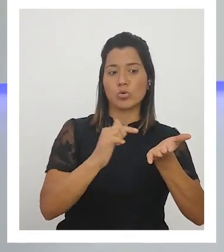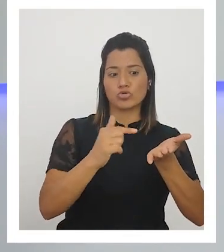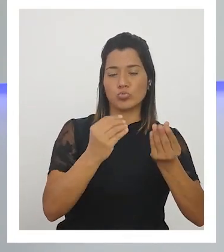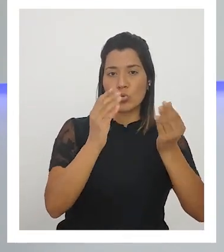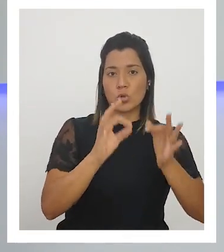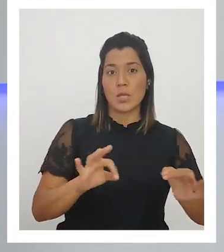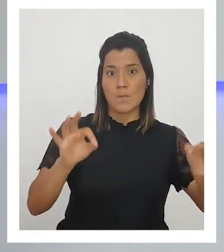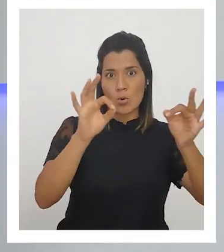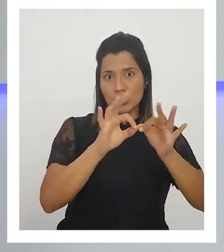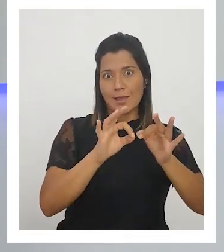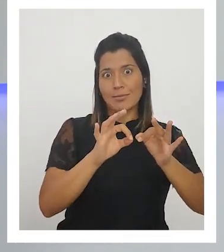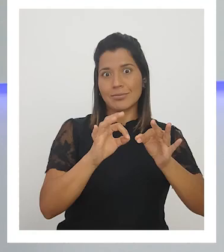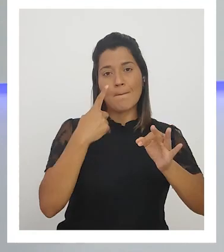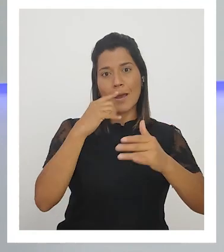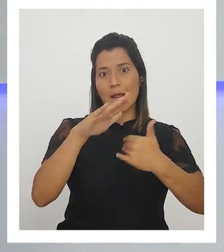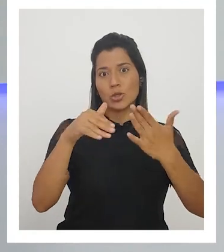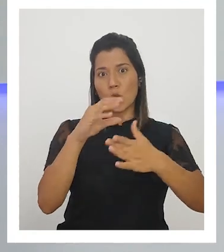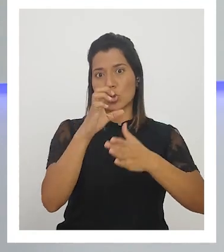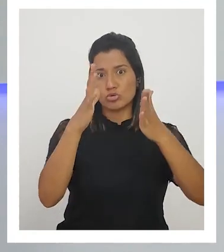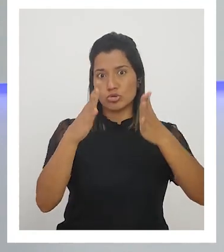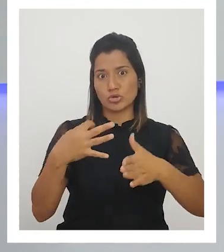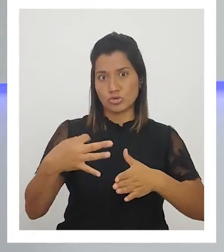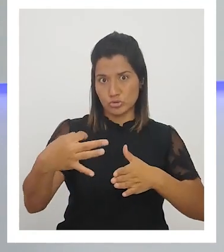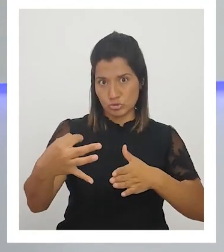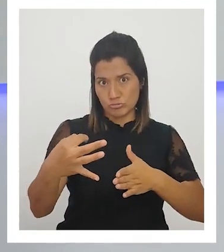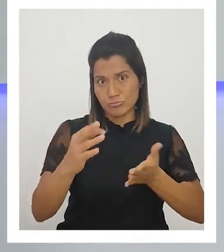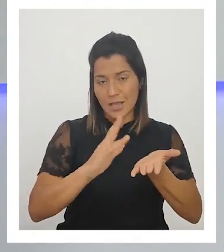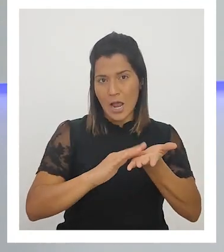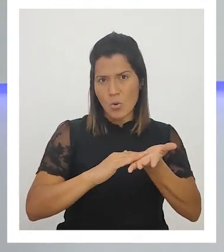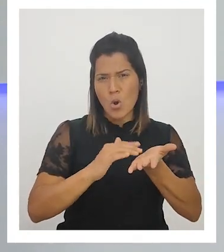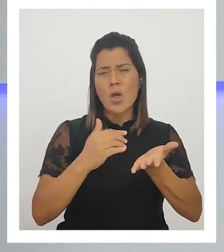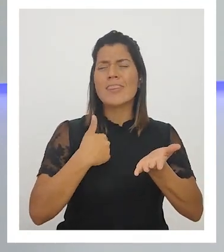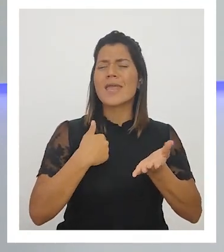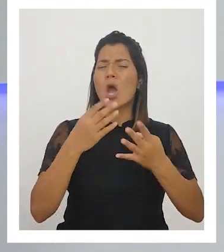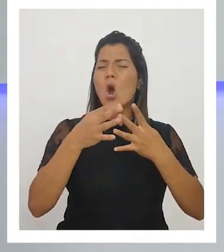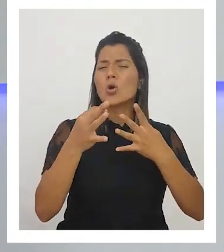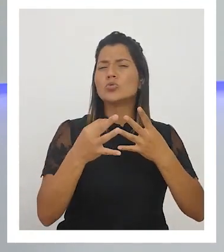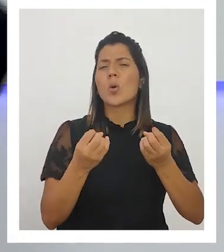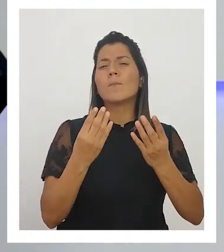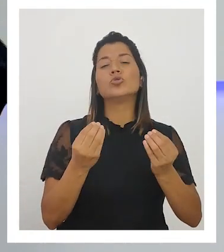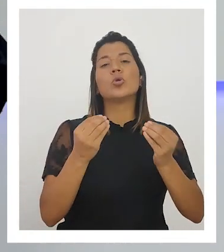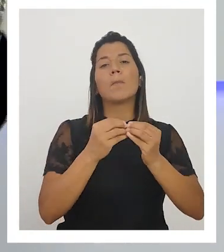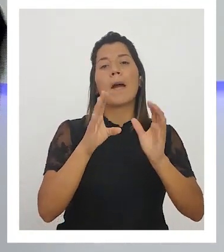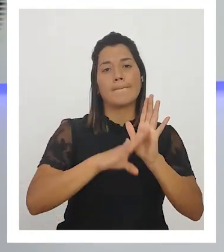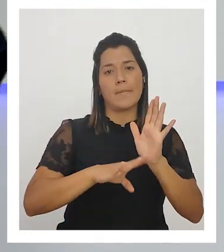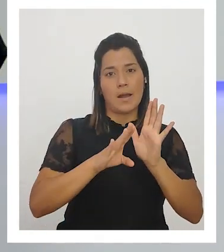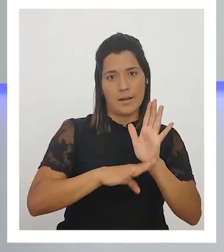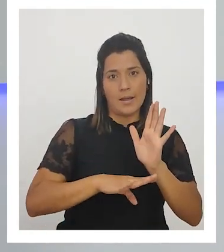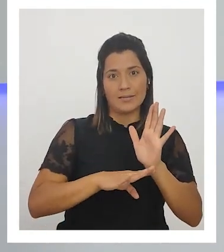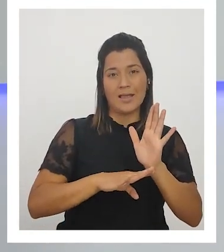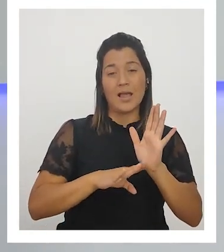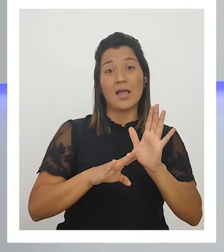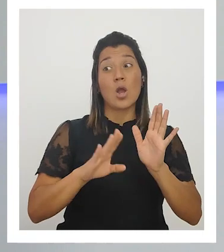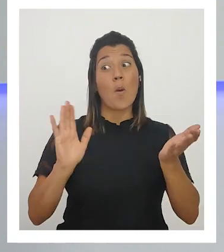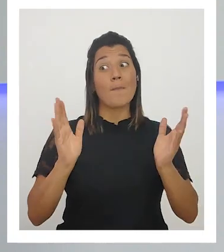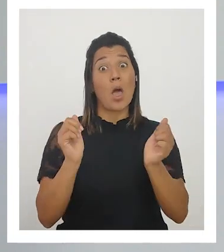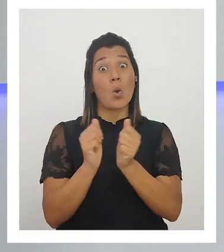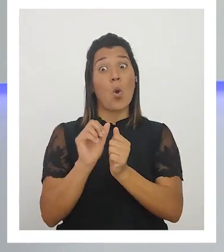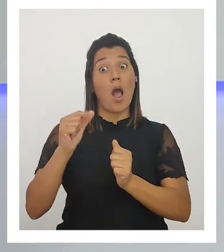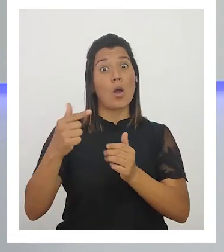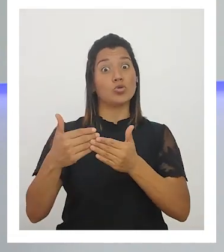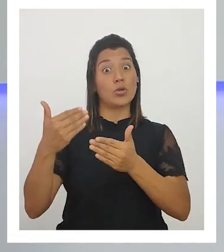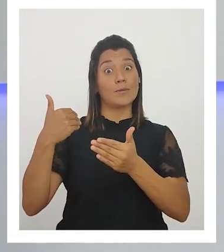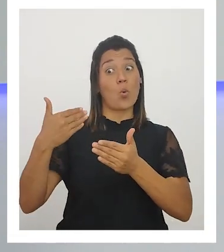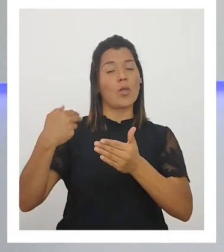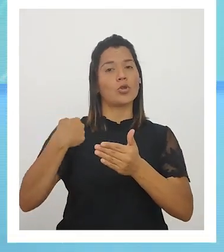mesa de los costarricenses todos los días, como es el arroz, opciones mucho más baratas que lo que estaban permitidas en agosto pasado cuando eliminamos la